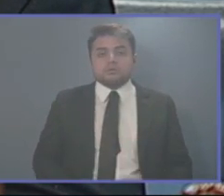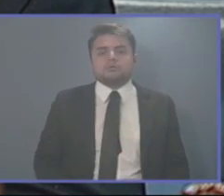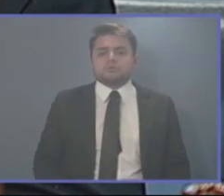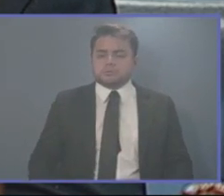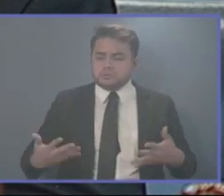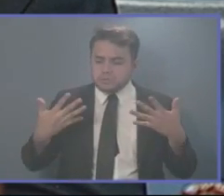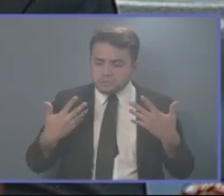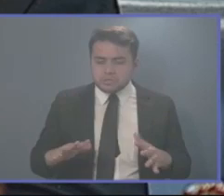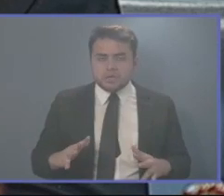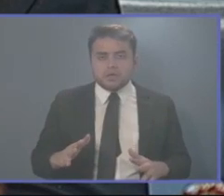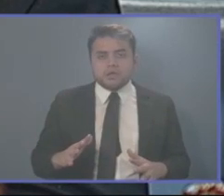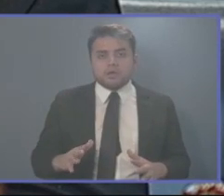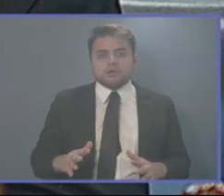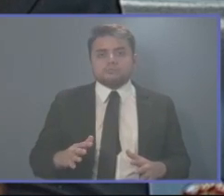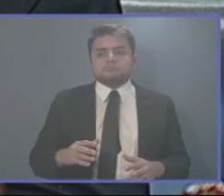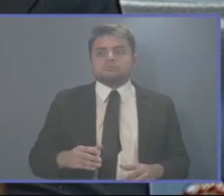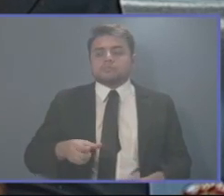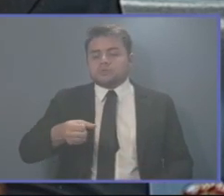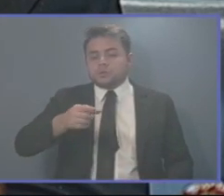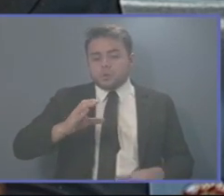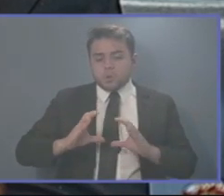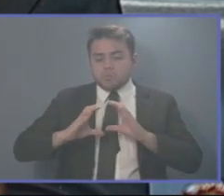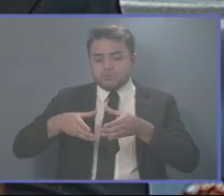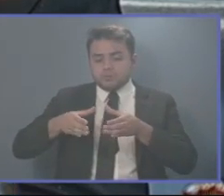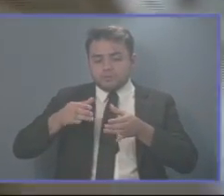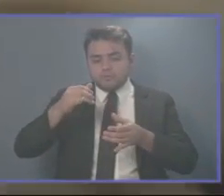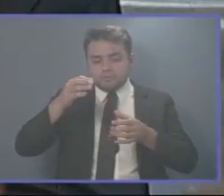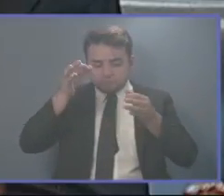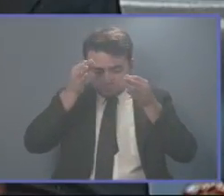expedientes que se describen así